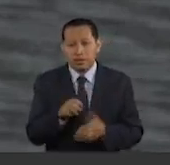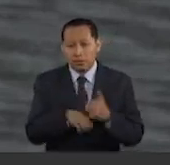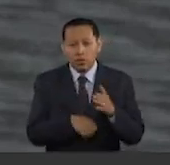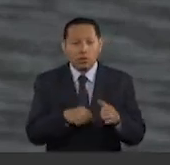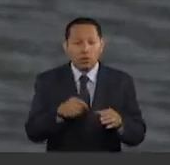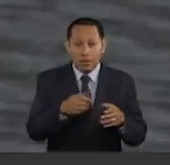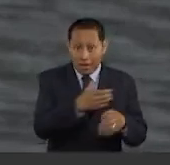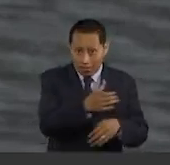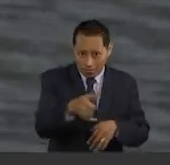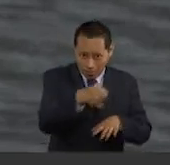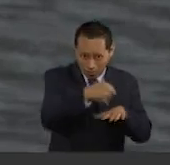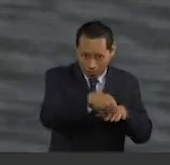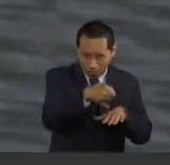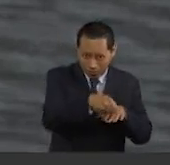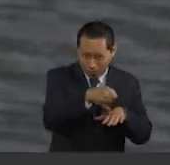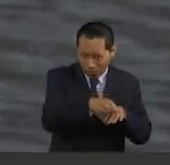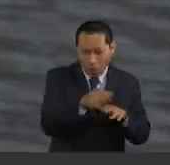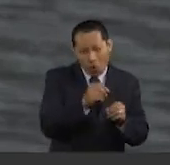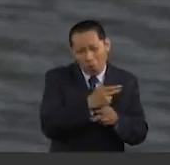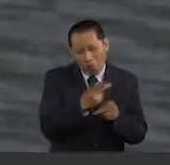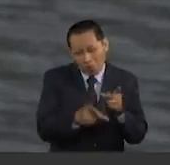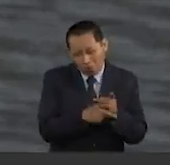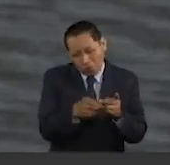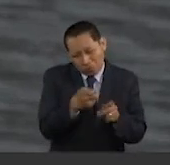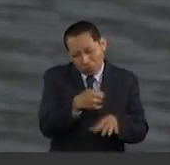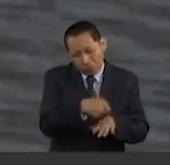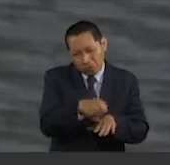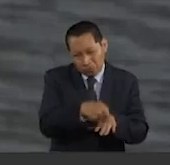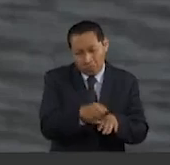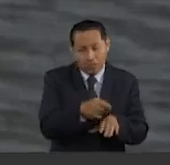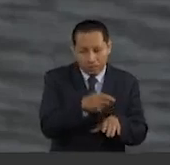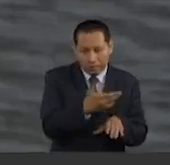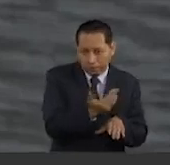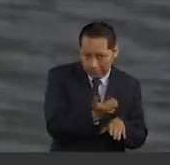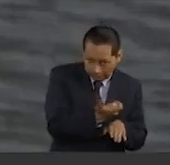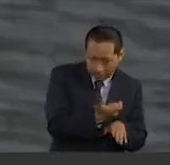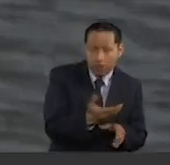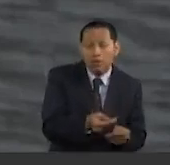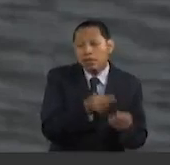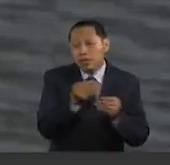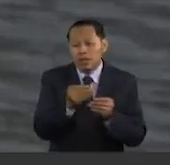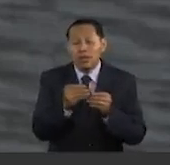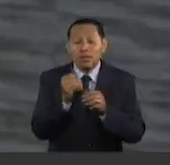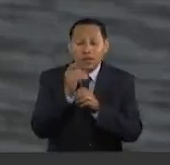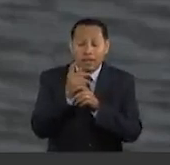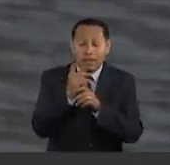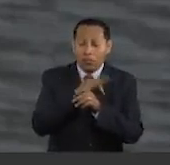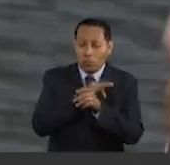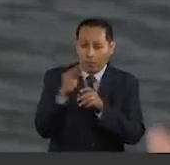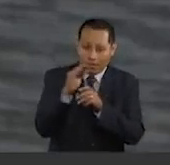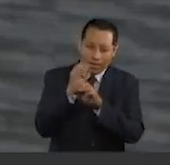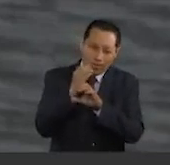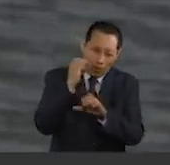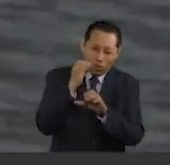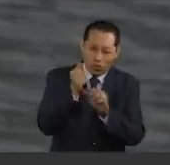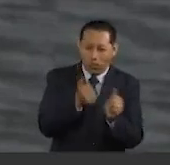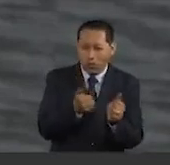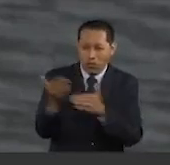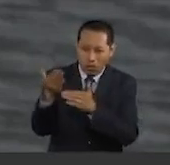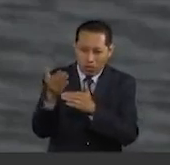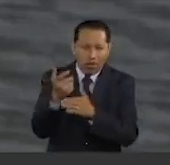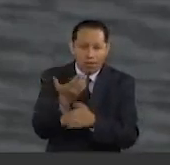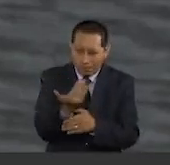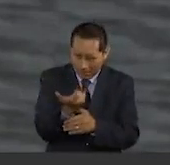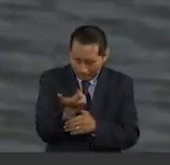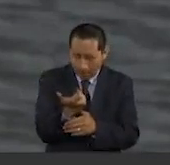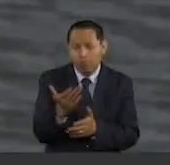siembra o un producto, una hortaliza, quien la transporta o quien la empaca, la transporta, la comercializa y